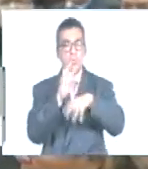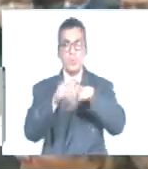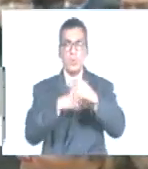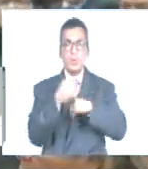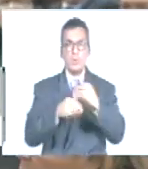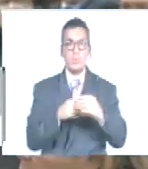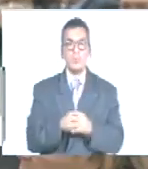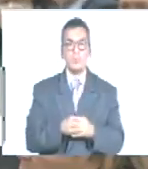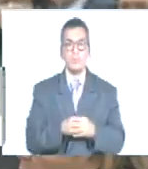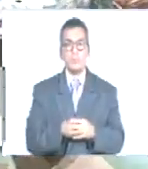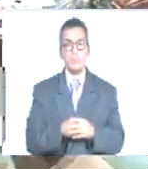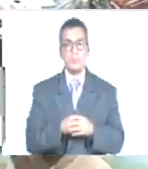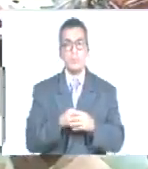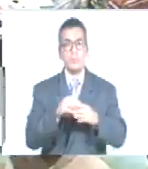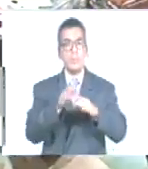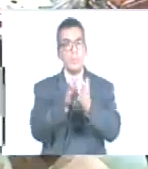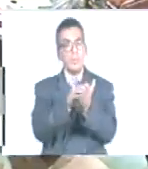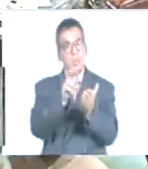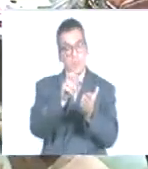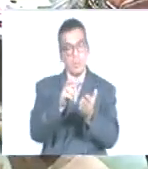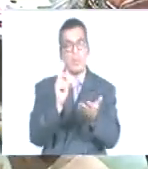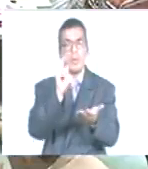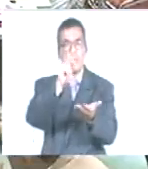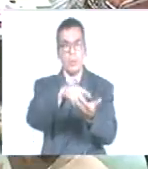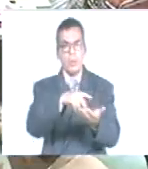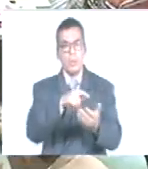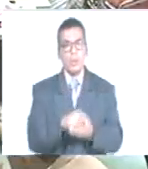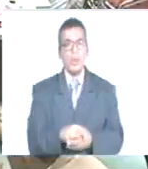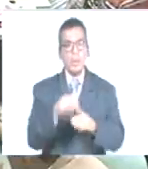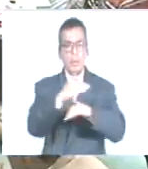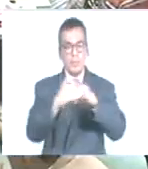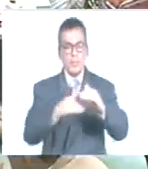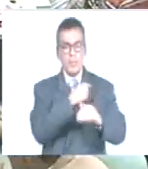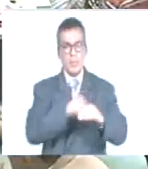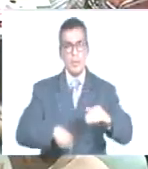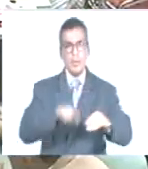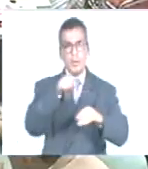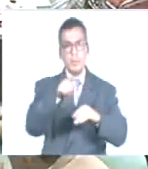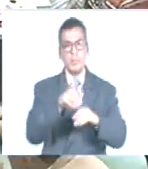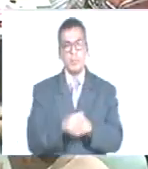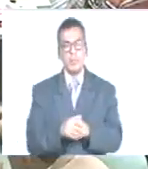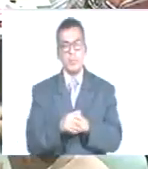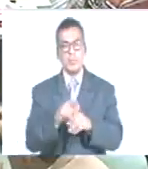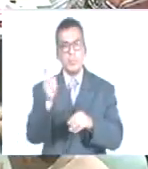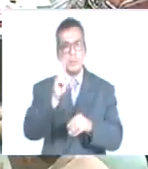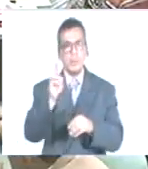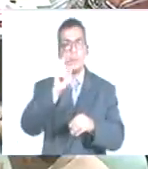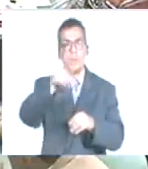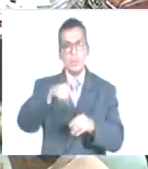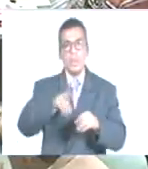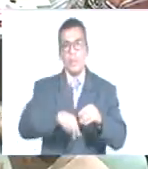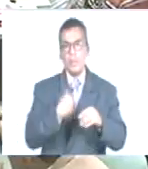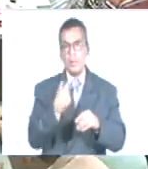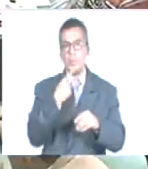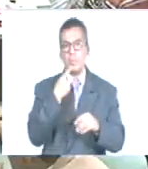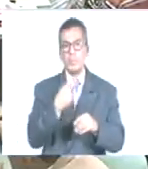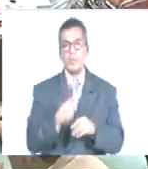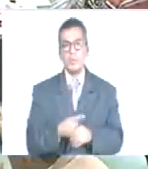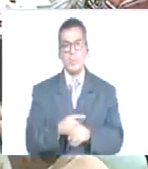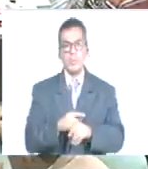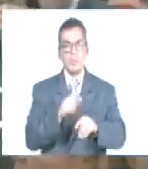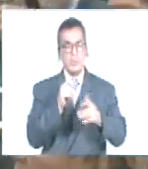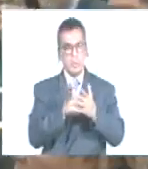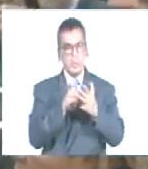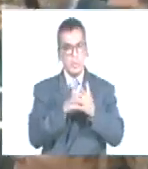en Margarita, donde estuvo presente el vicepresidente de esa República. Y así podemos nosotros